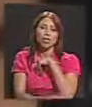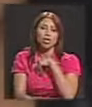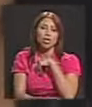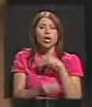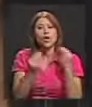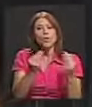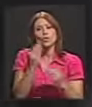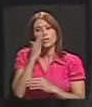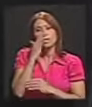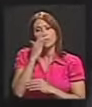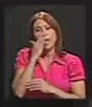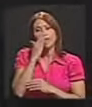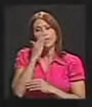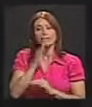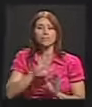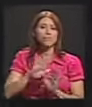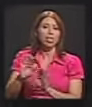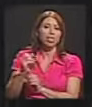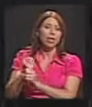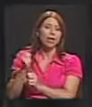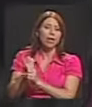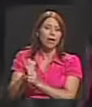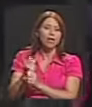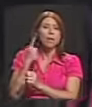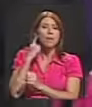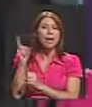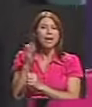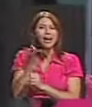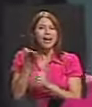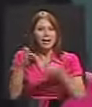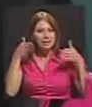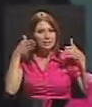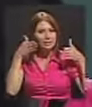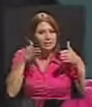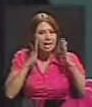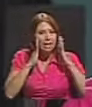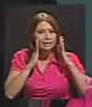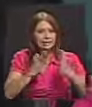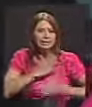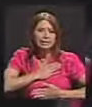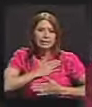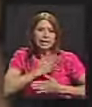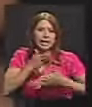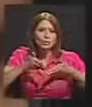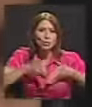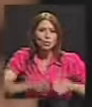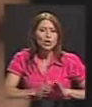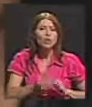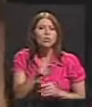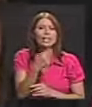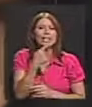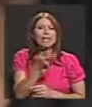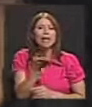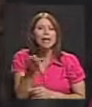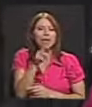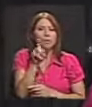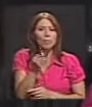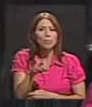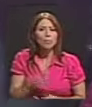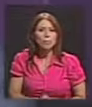madres abandonan su oficio o su profesión por eso por darse a su hijo era que le dirías a ellas